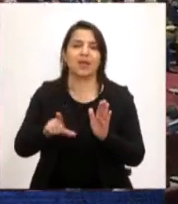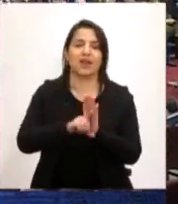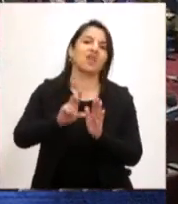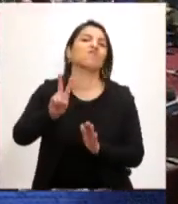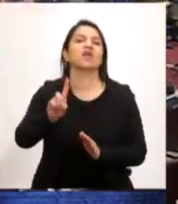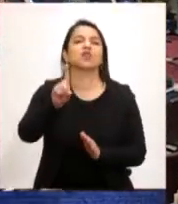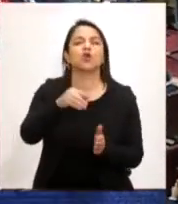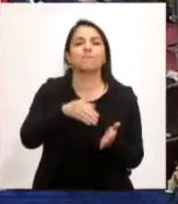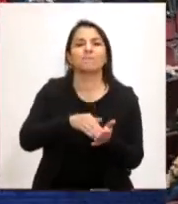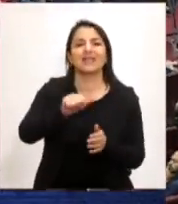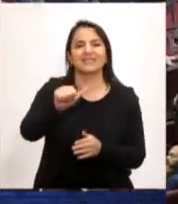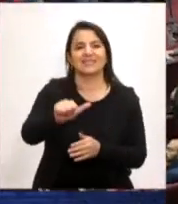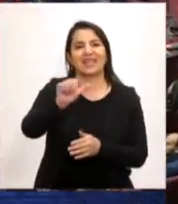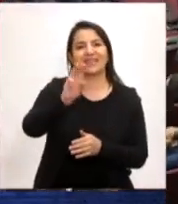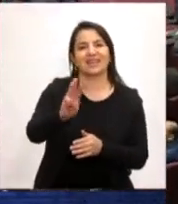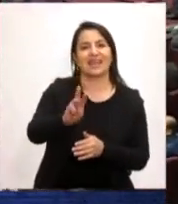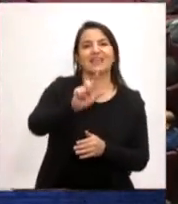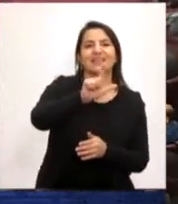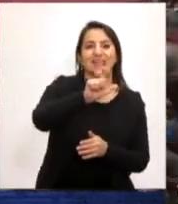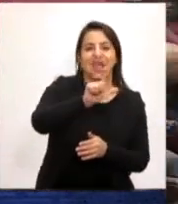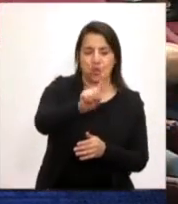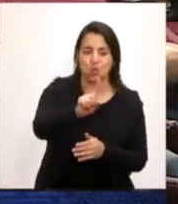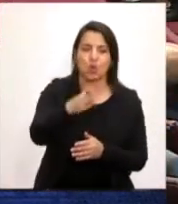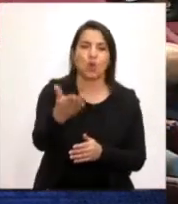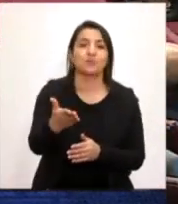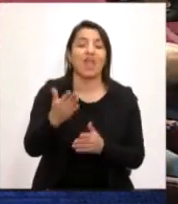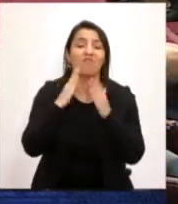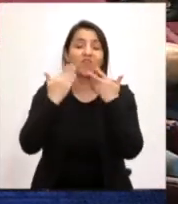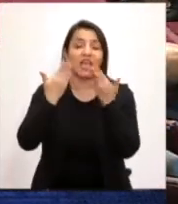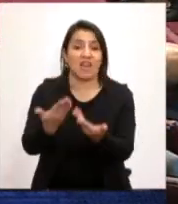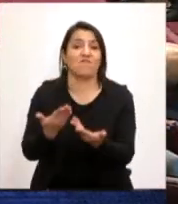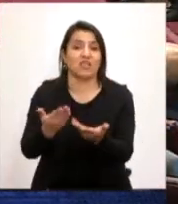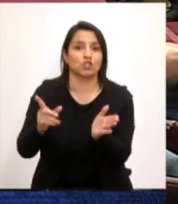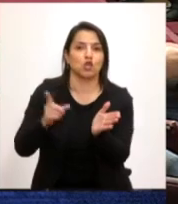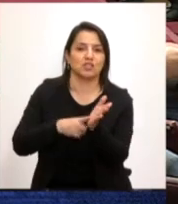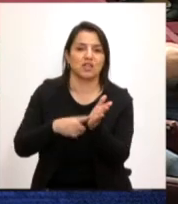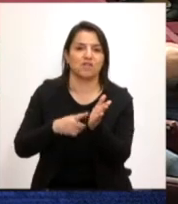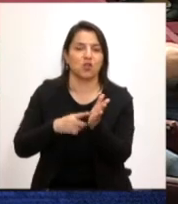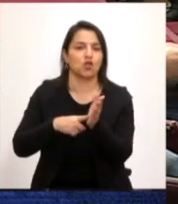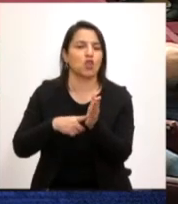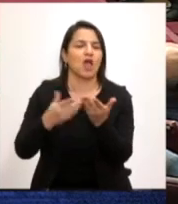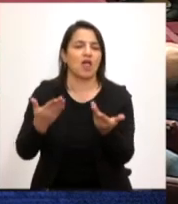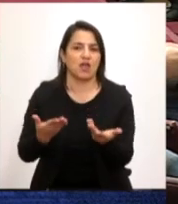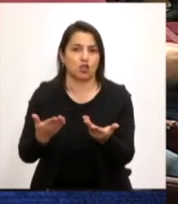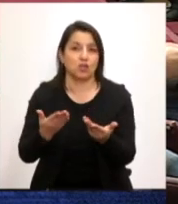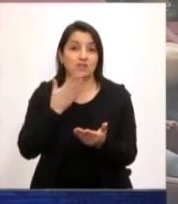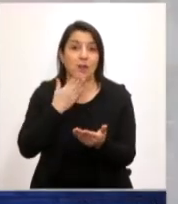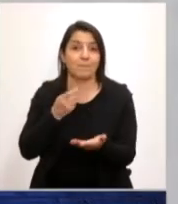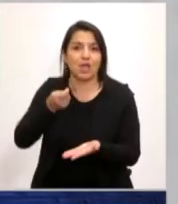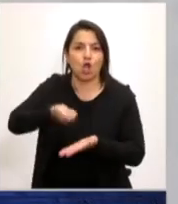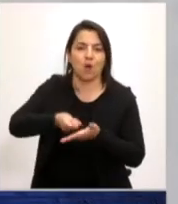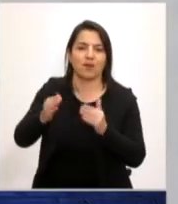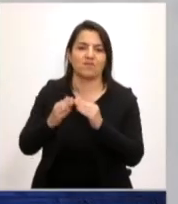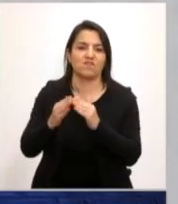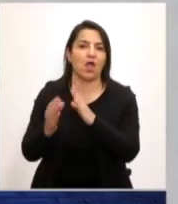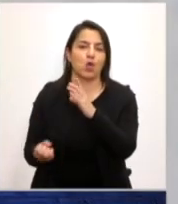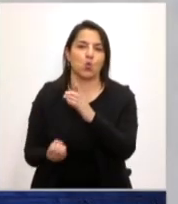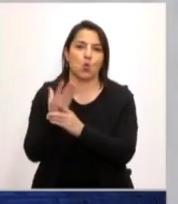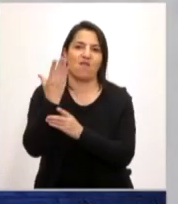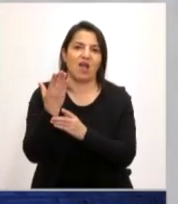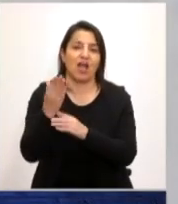que establece un beneficio tributario transitorio y extraordinario a la compra de viviendas nuevas adquiridas con créditos con garantía